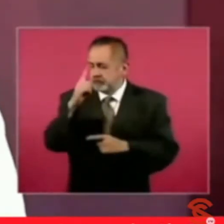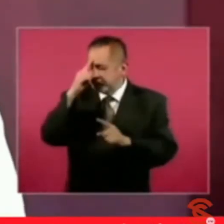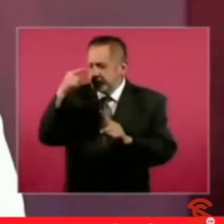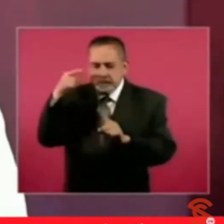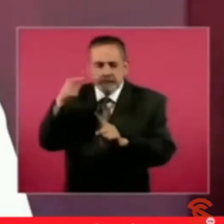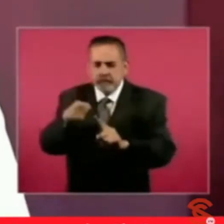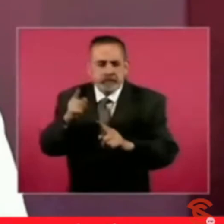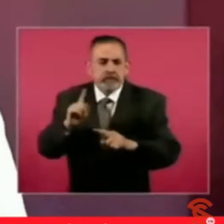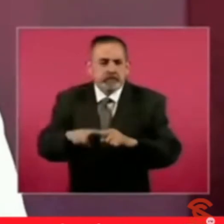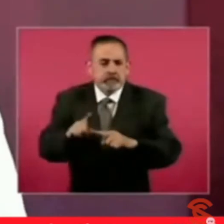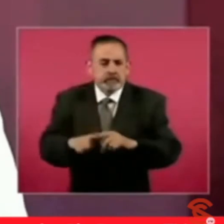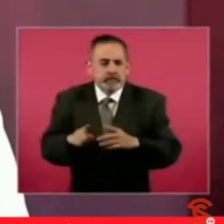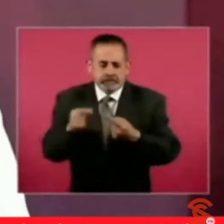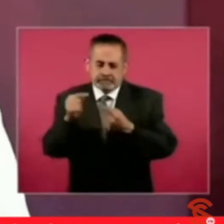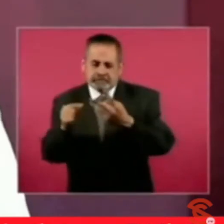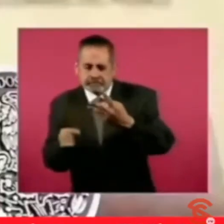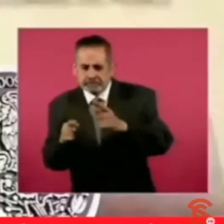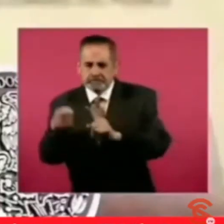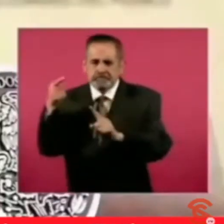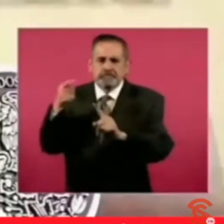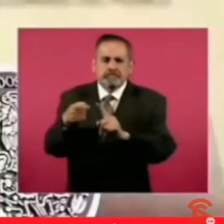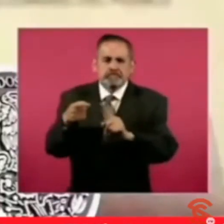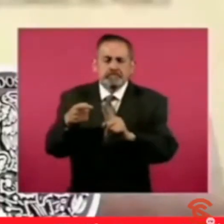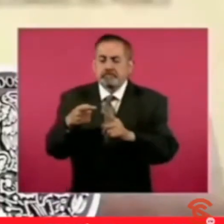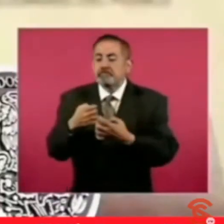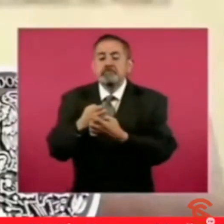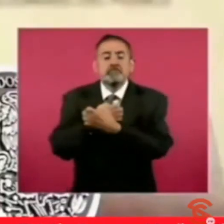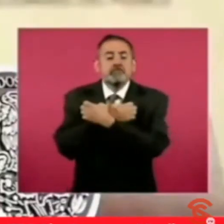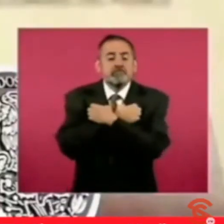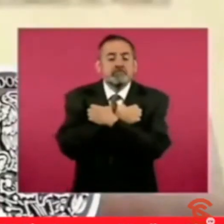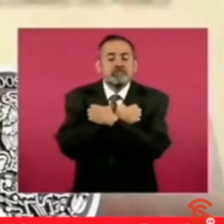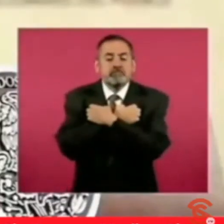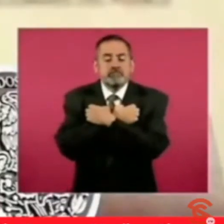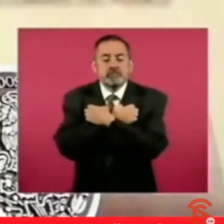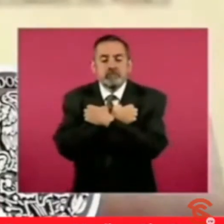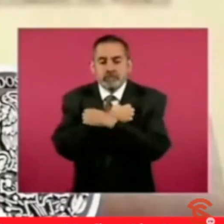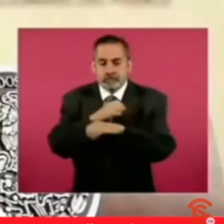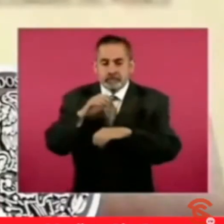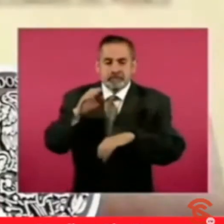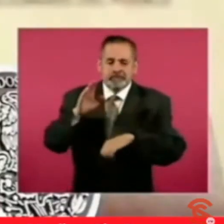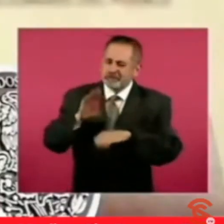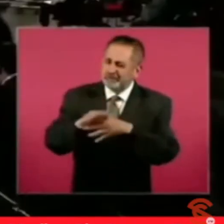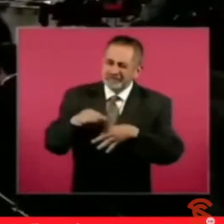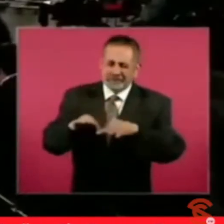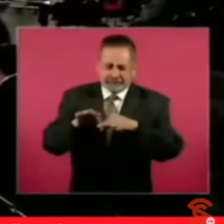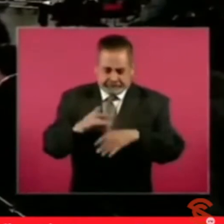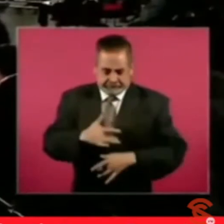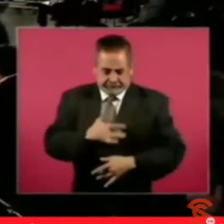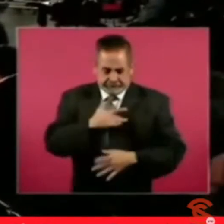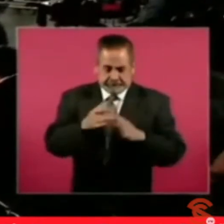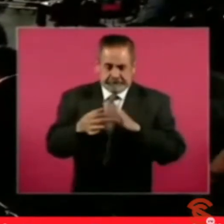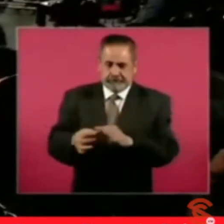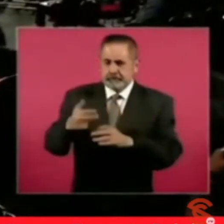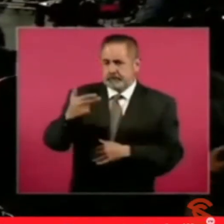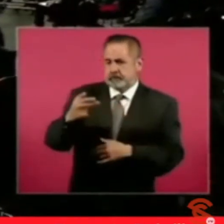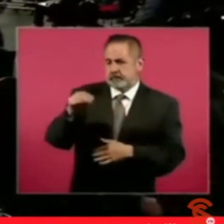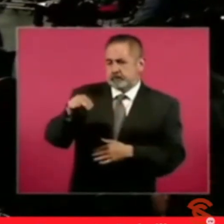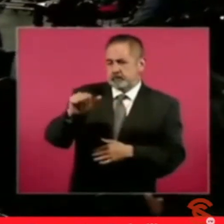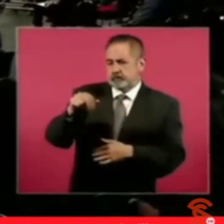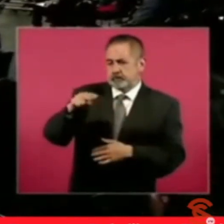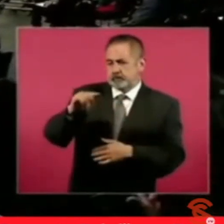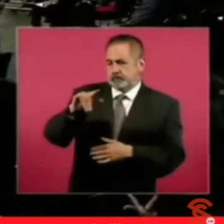característica fundamental, o varias. Es una educación profundamente humanista,